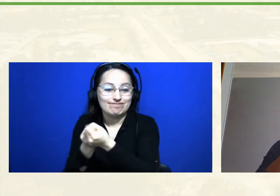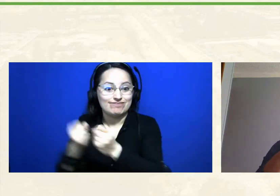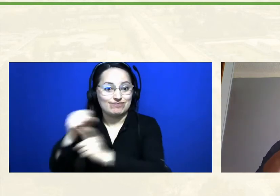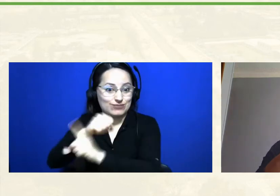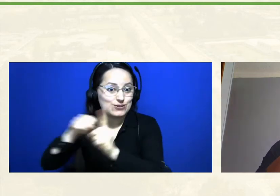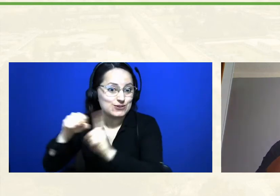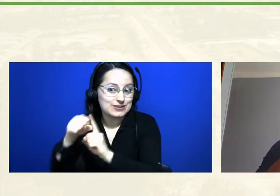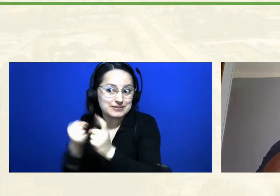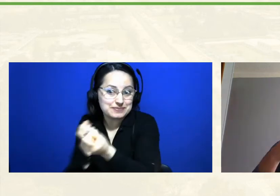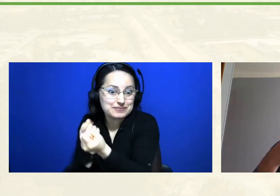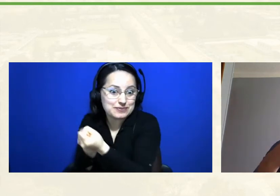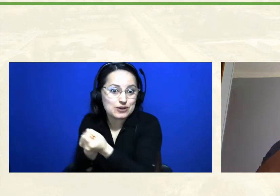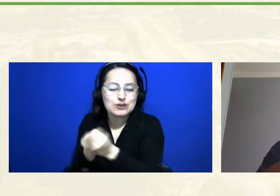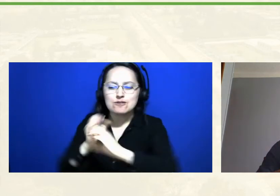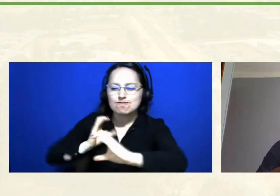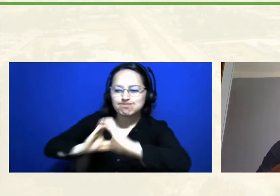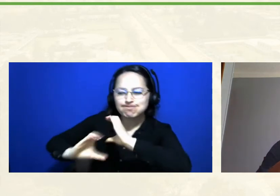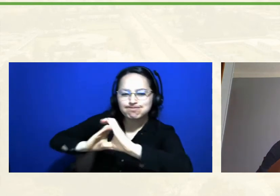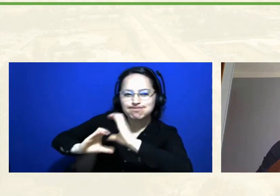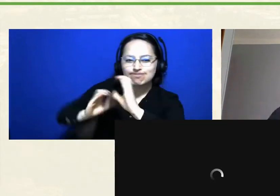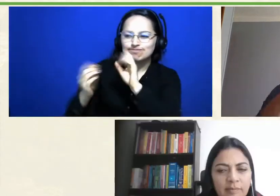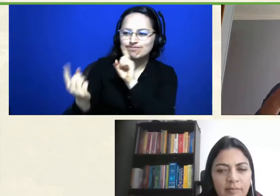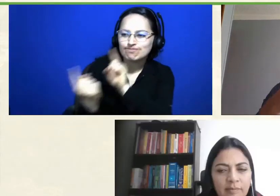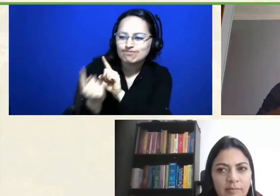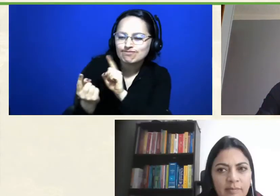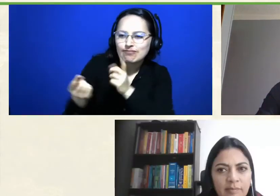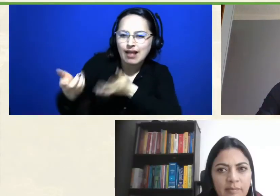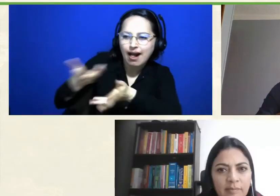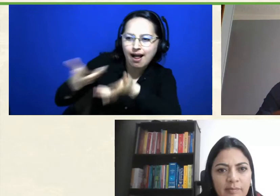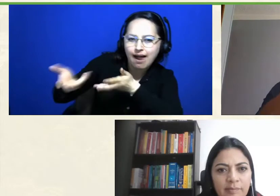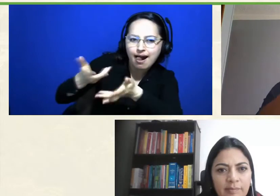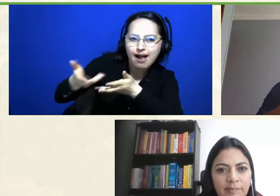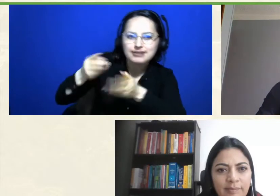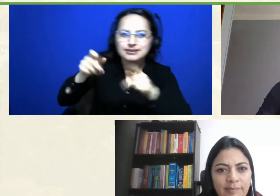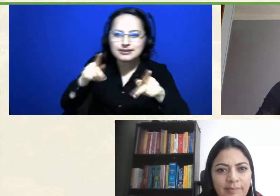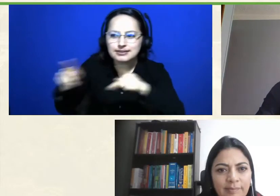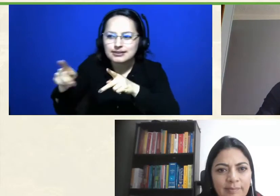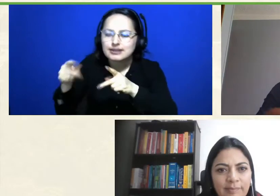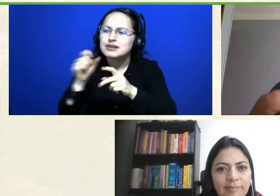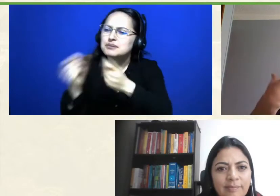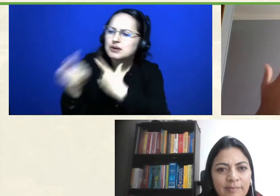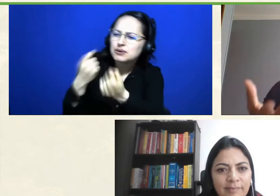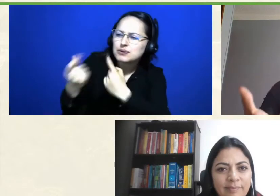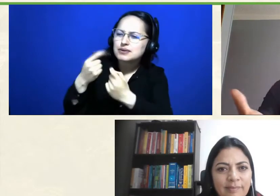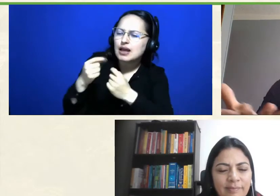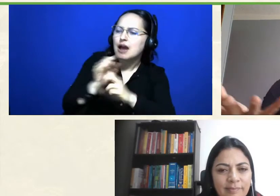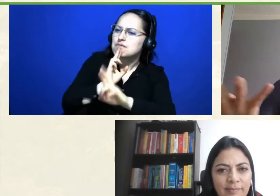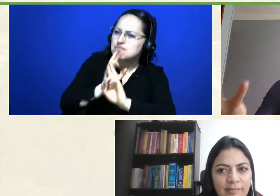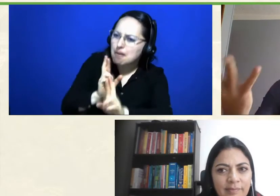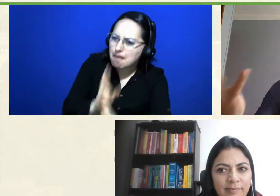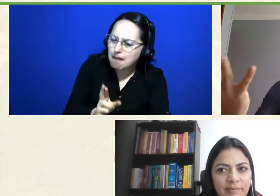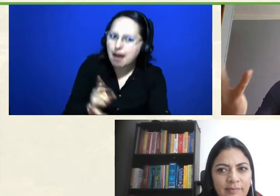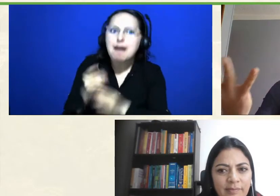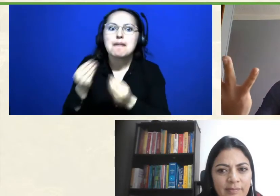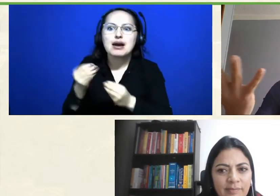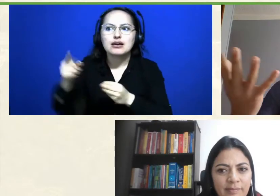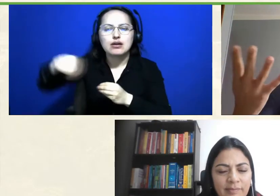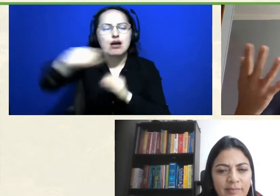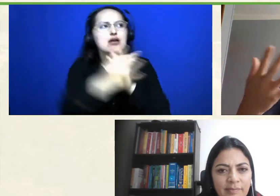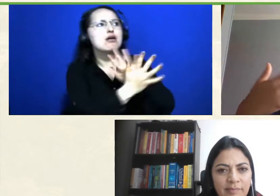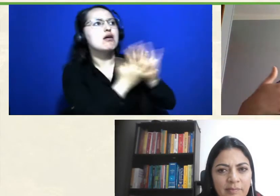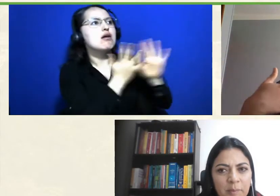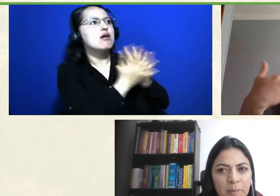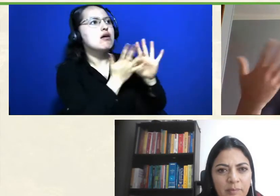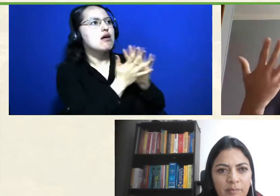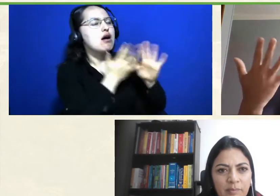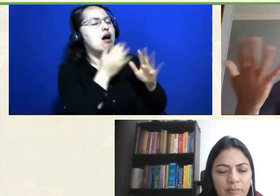es tener esa comunicación cara a cara de poder solucionarles las situaciones, las preguntas que tengan, para que ellos tengan toda la información necesaria